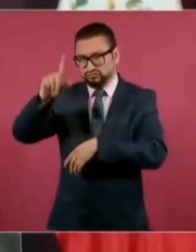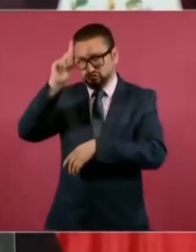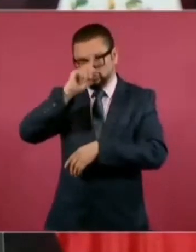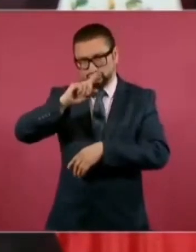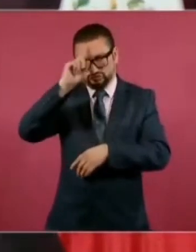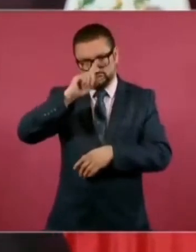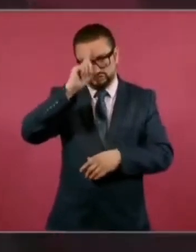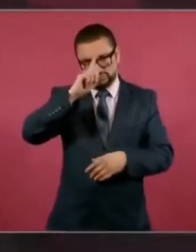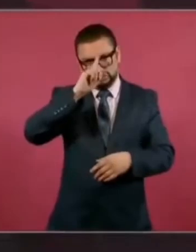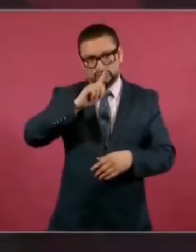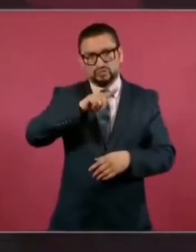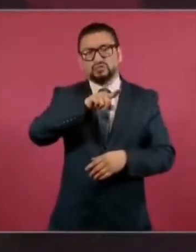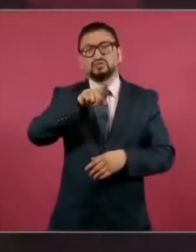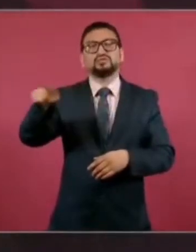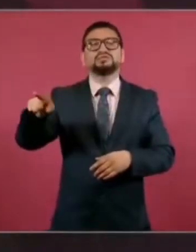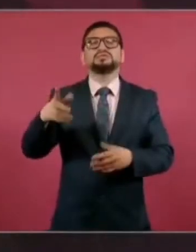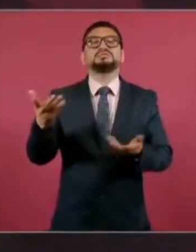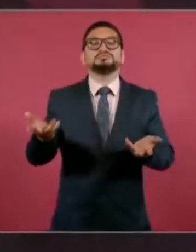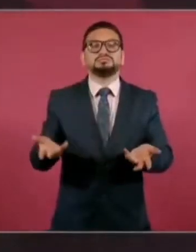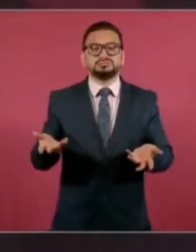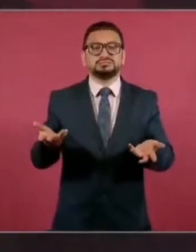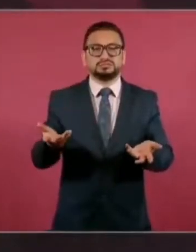vayan mejor